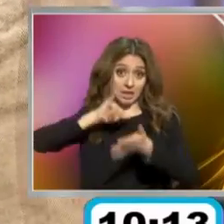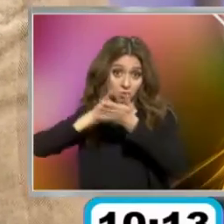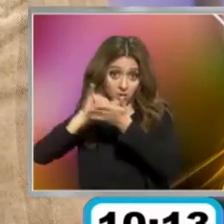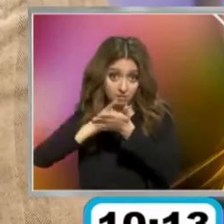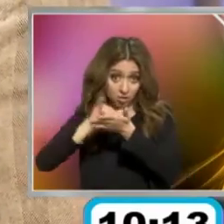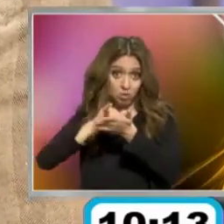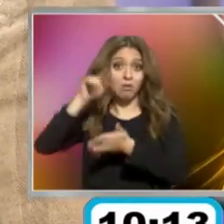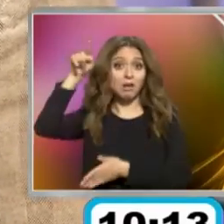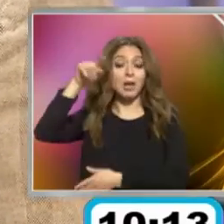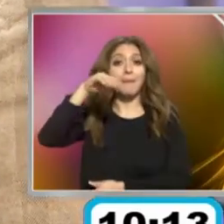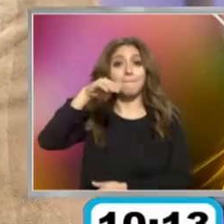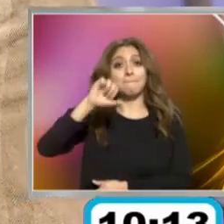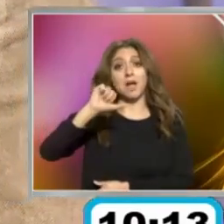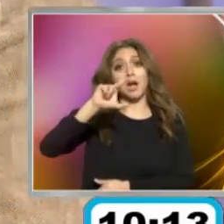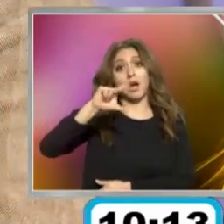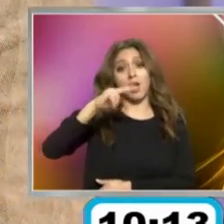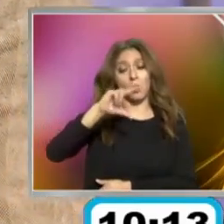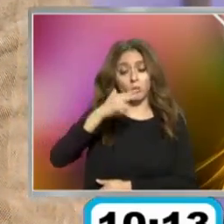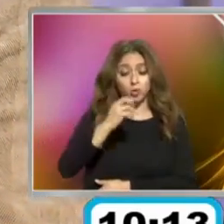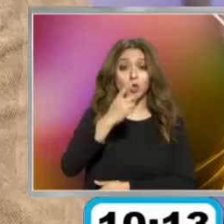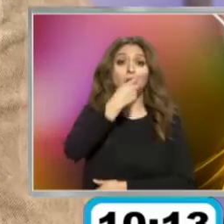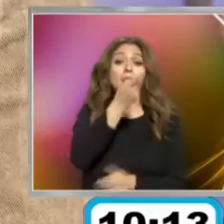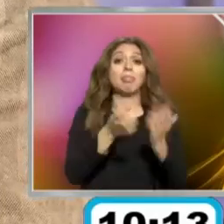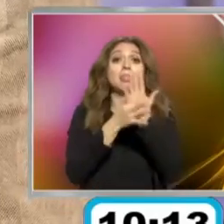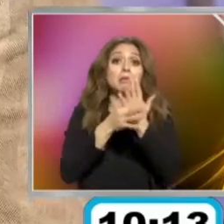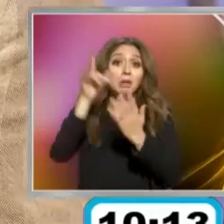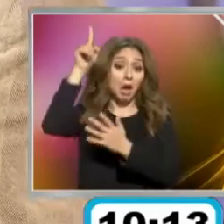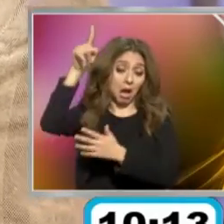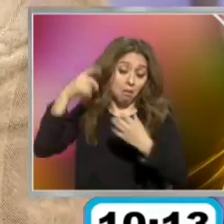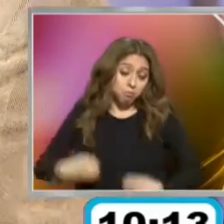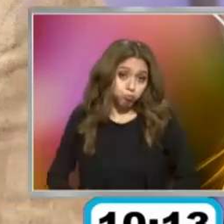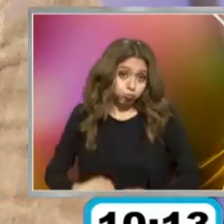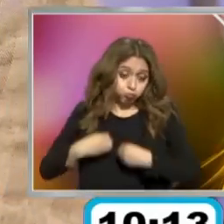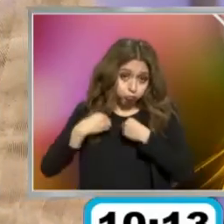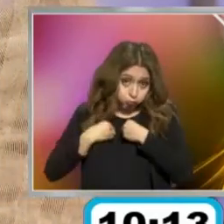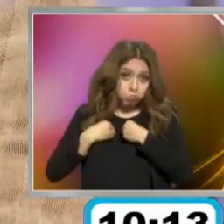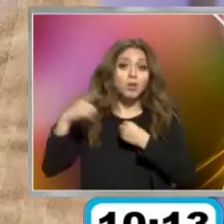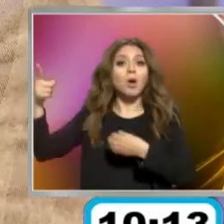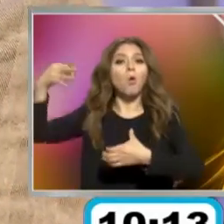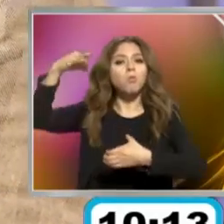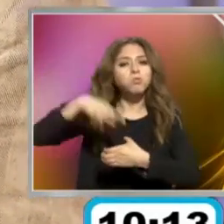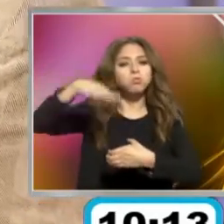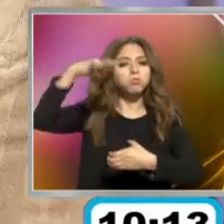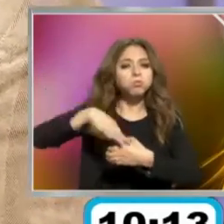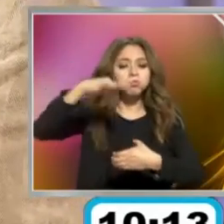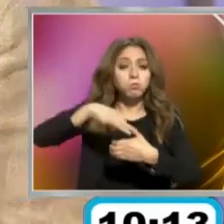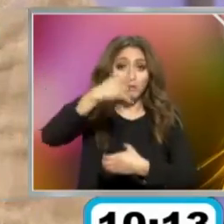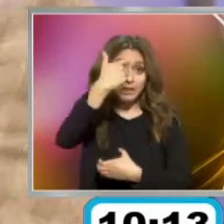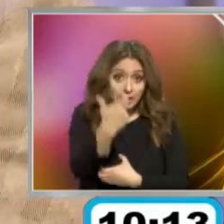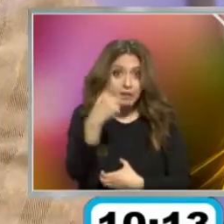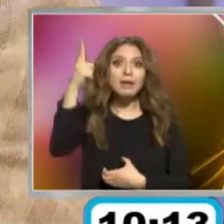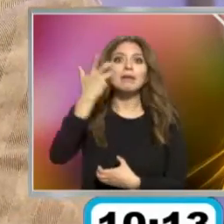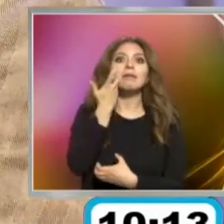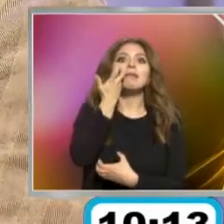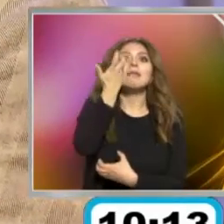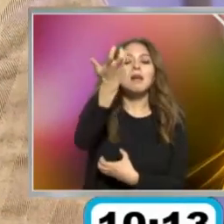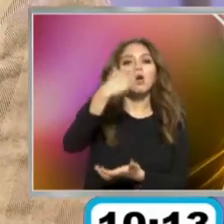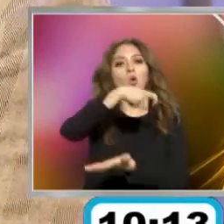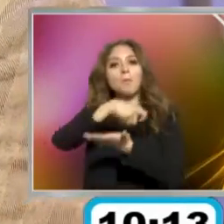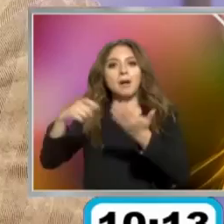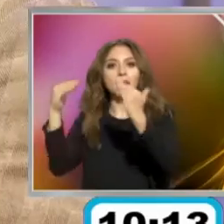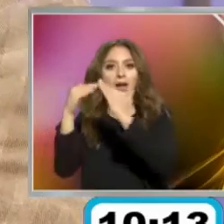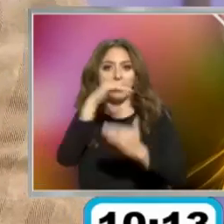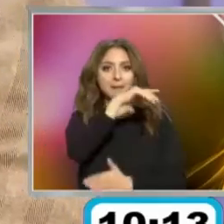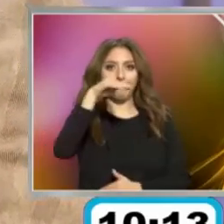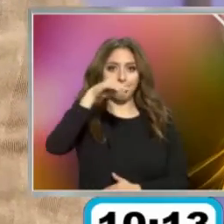maracucho y nos dijo que, bueno, llevaba allí tiempo y con los ahorros que había tenido se quería comprar una casa en Maracaibo y